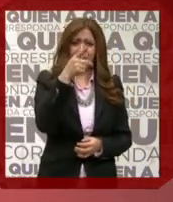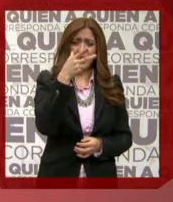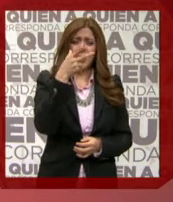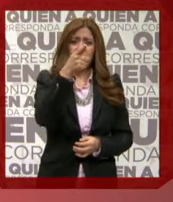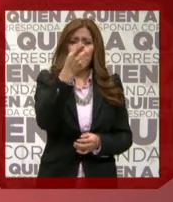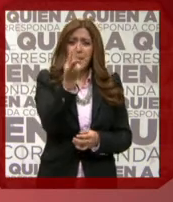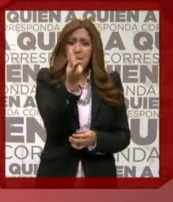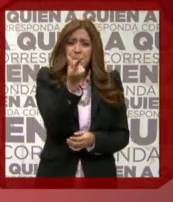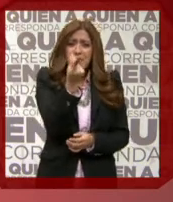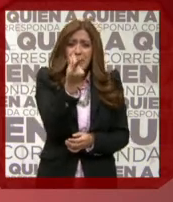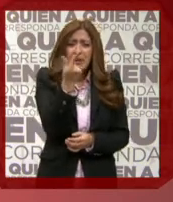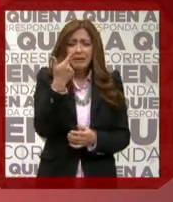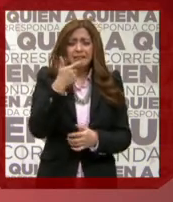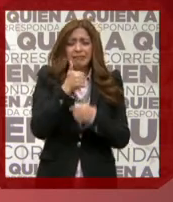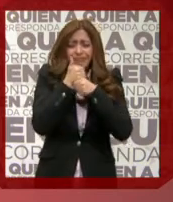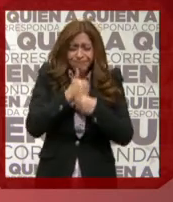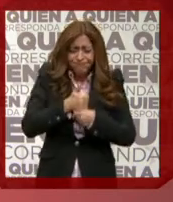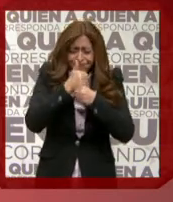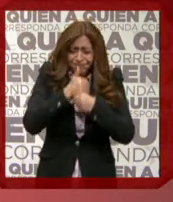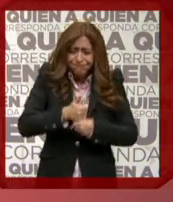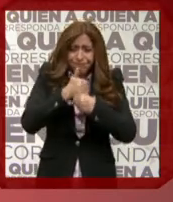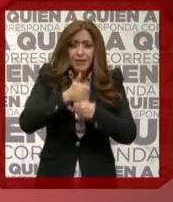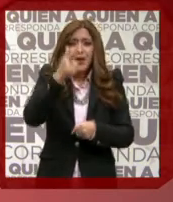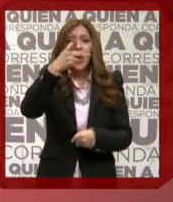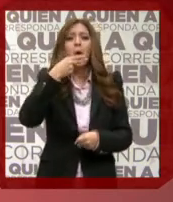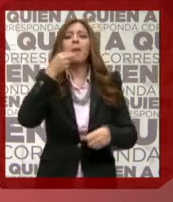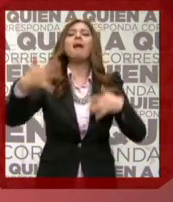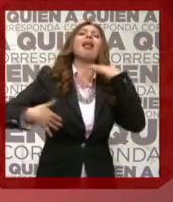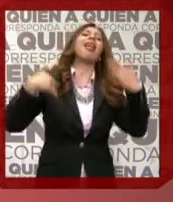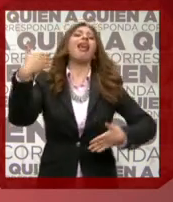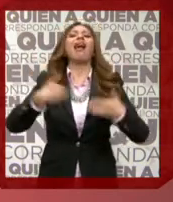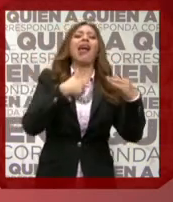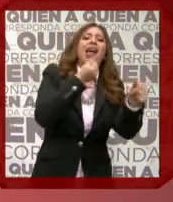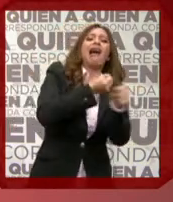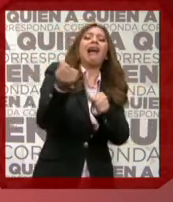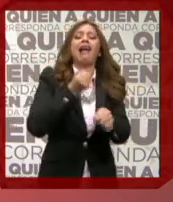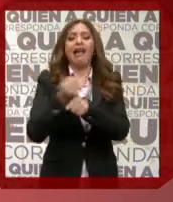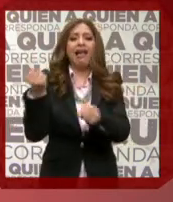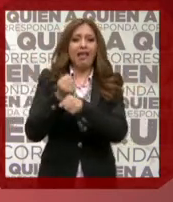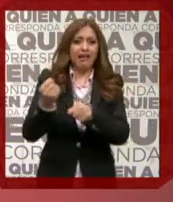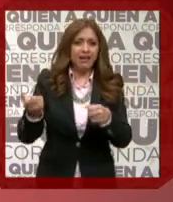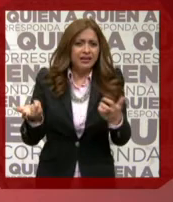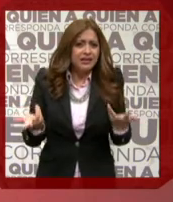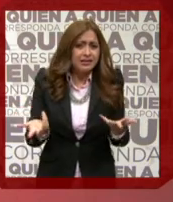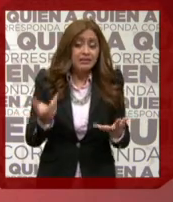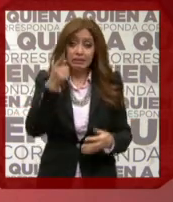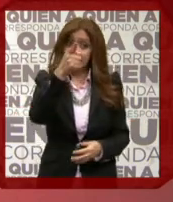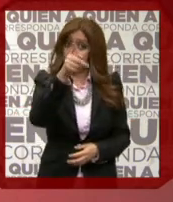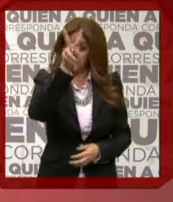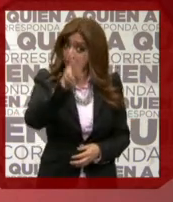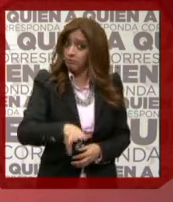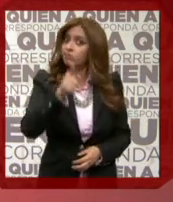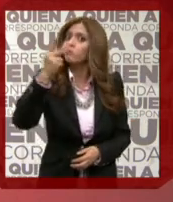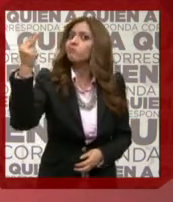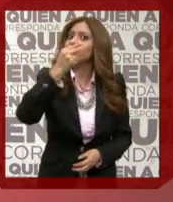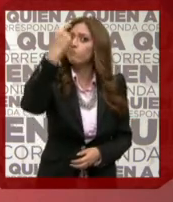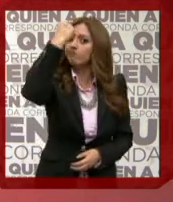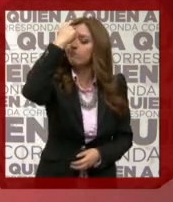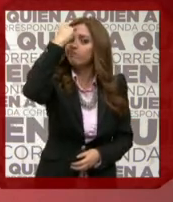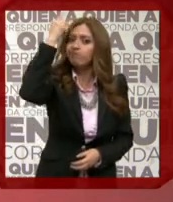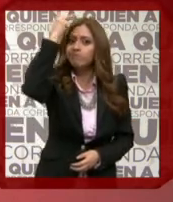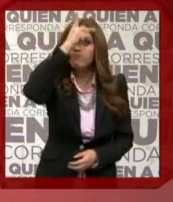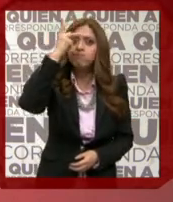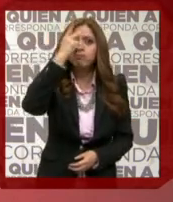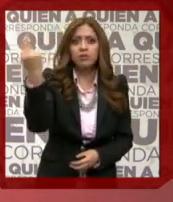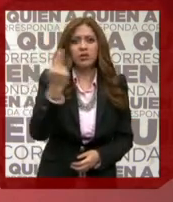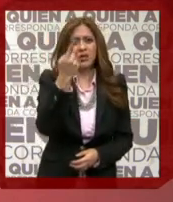Cachorro las que está viviendo con él y está divertidísimo el cuate necesita una atención psiquiátrica urgente vea nada